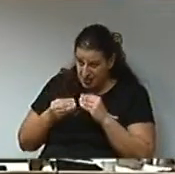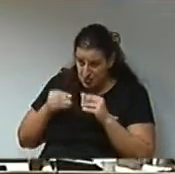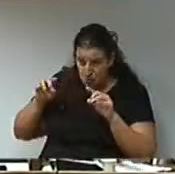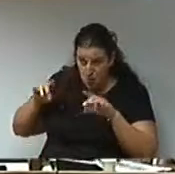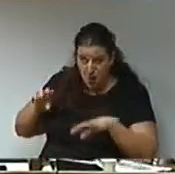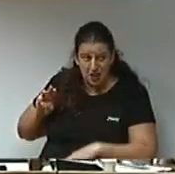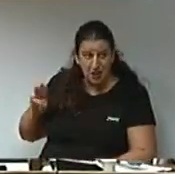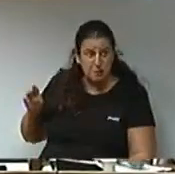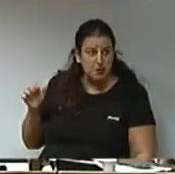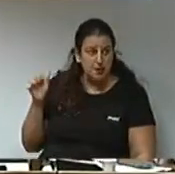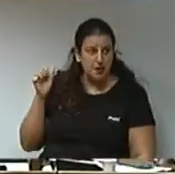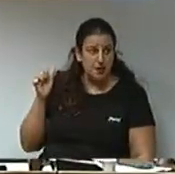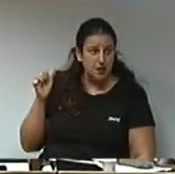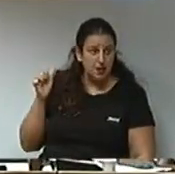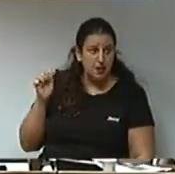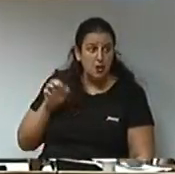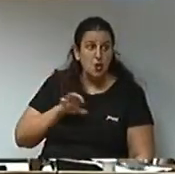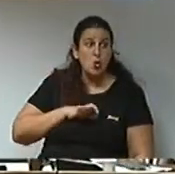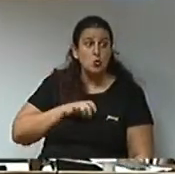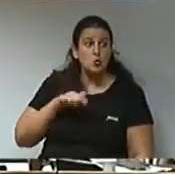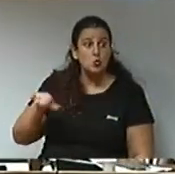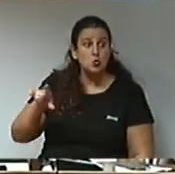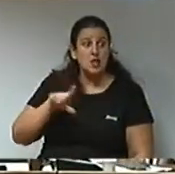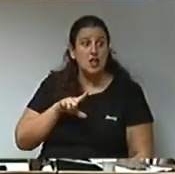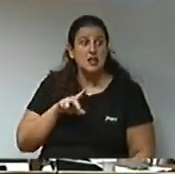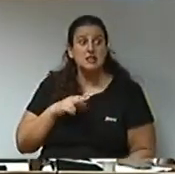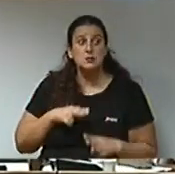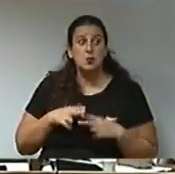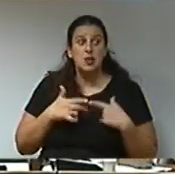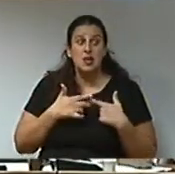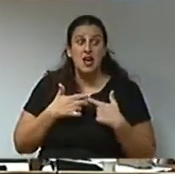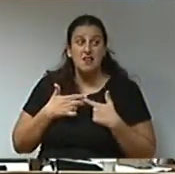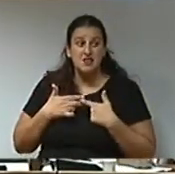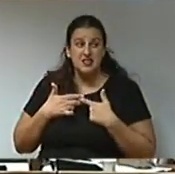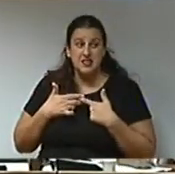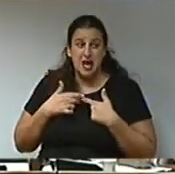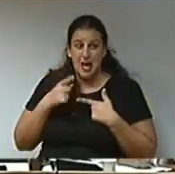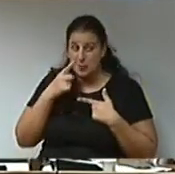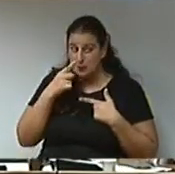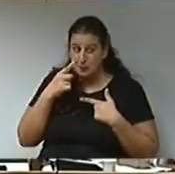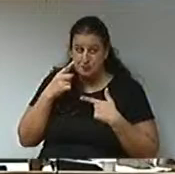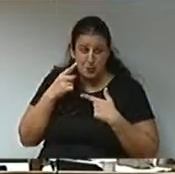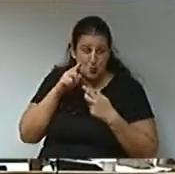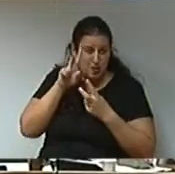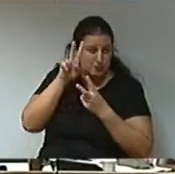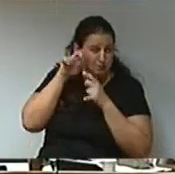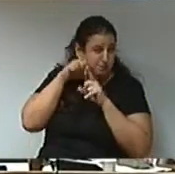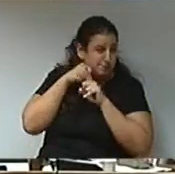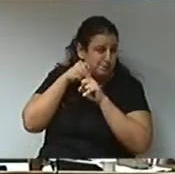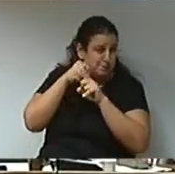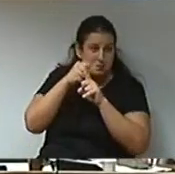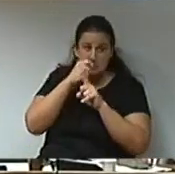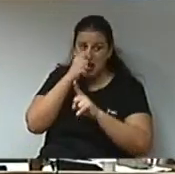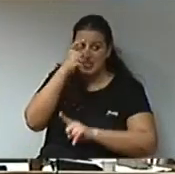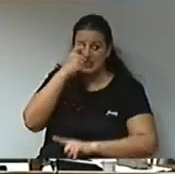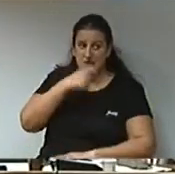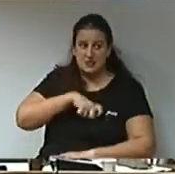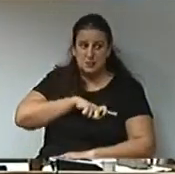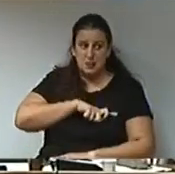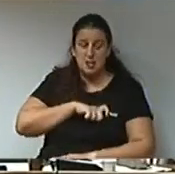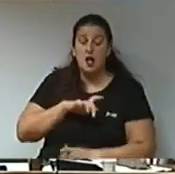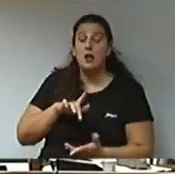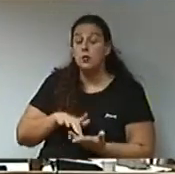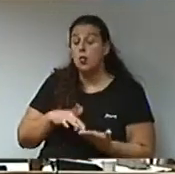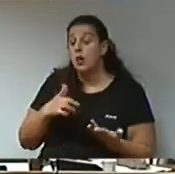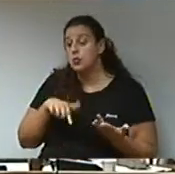algún caso. Son ustedes los que hicieron la política fiscal más regresiva de España. Porque ustedes, y eso es lo que pasó en el 15, cuando llegamos